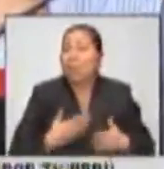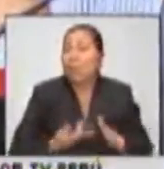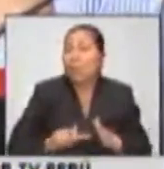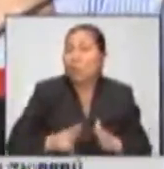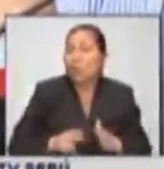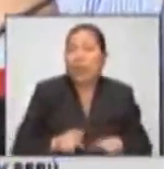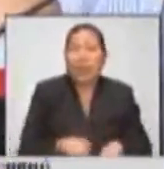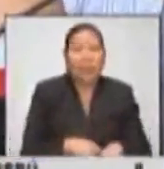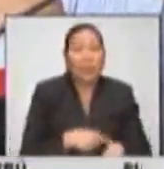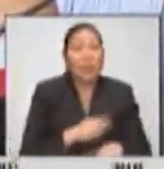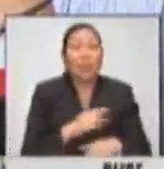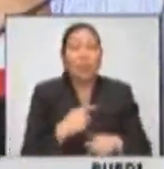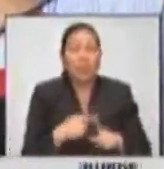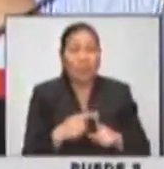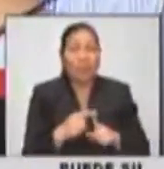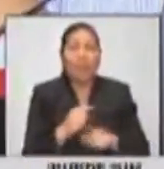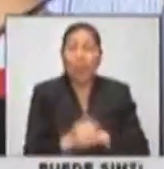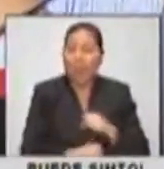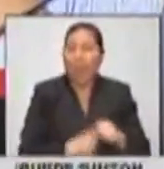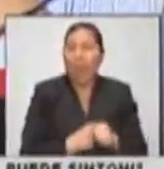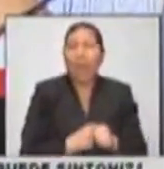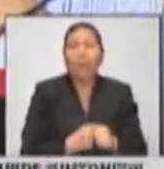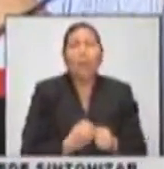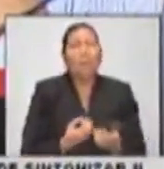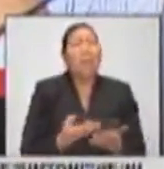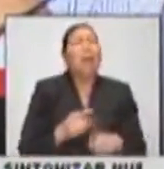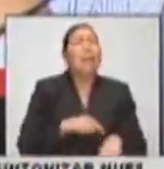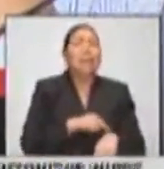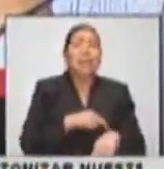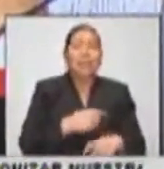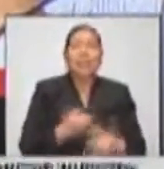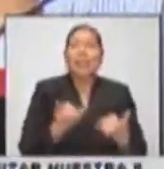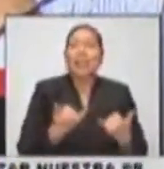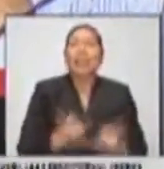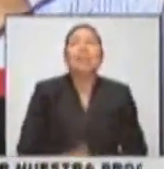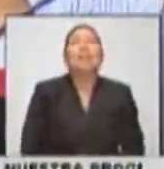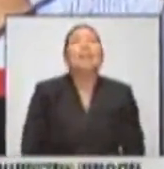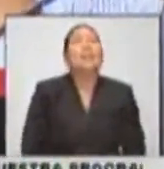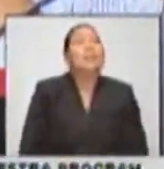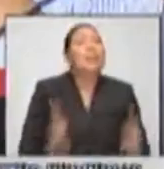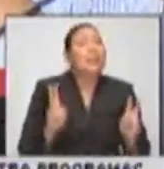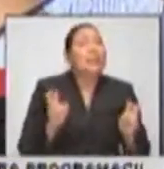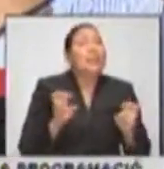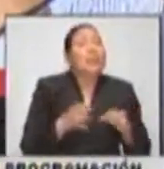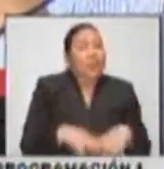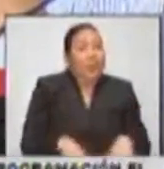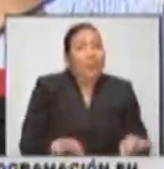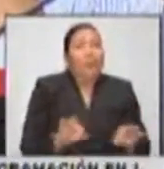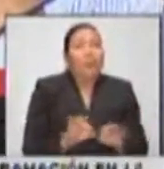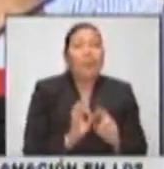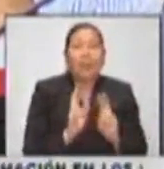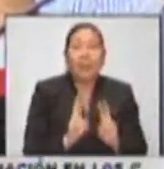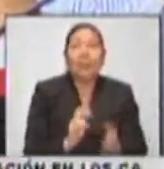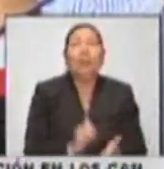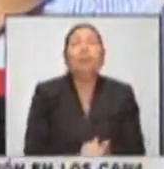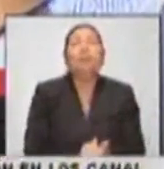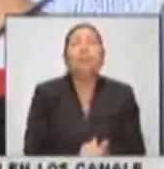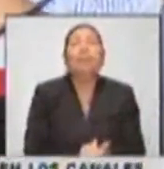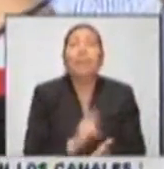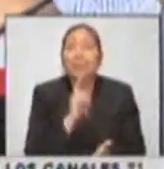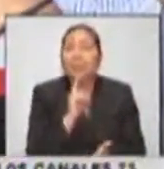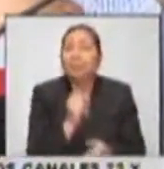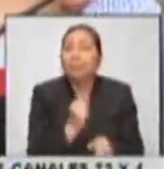superarlos largamente durante varias décadas atrás. Creo que ese es un tema importante, porque estamos viendo de que se